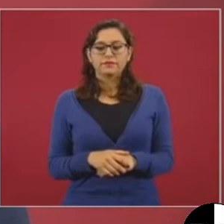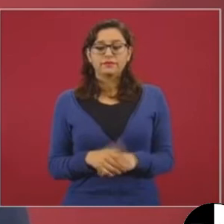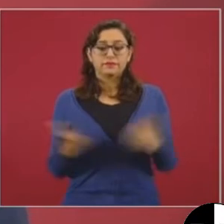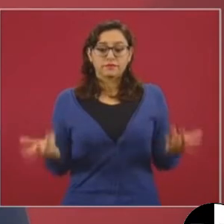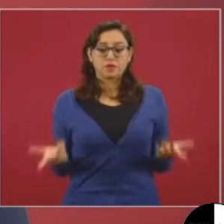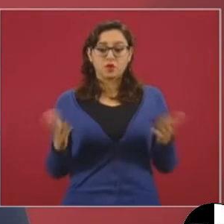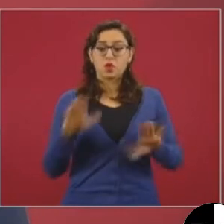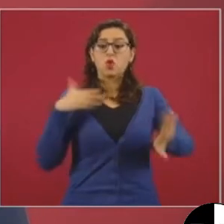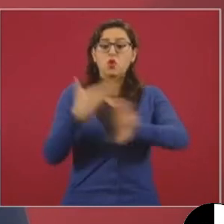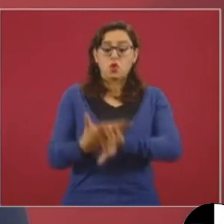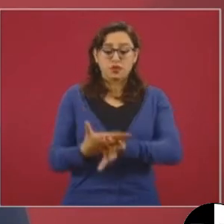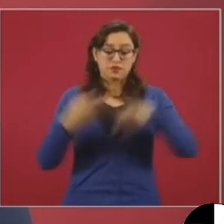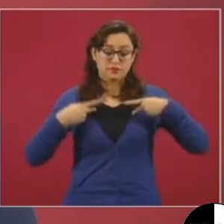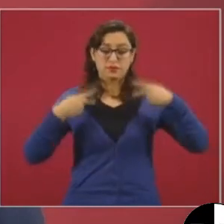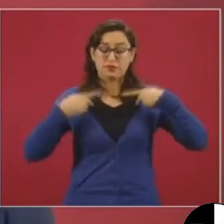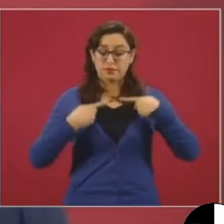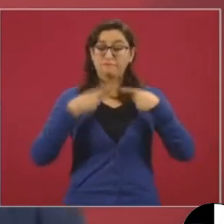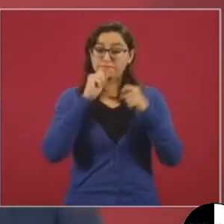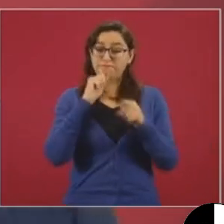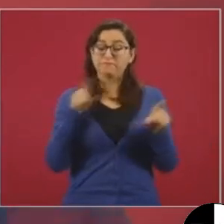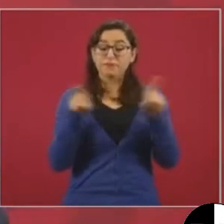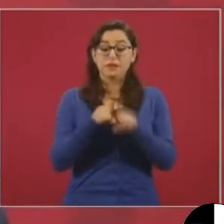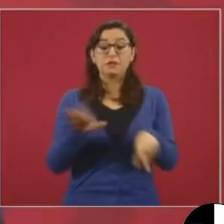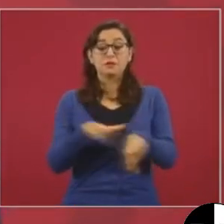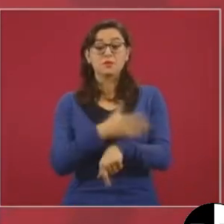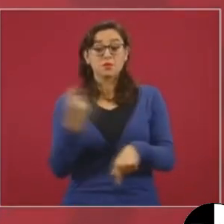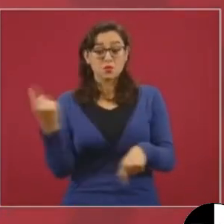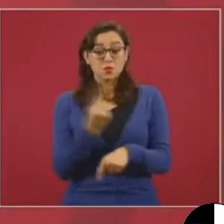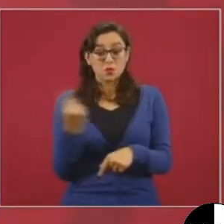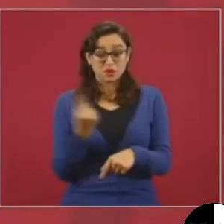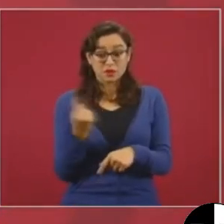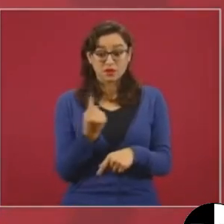los trabajadores, porque de esta manera